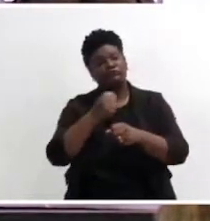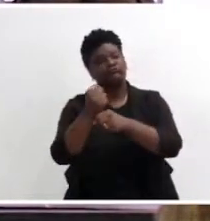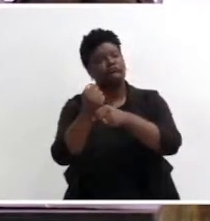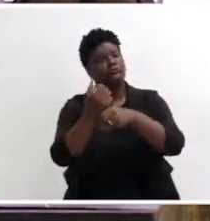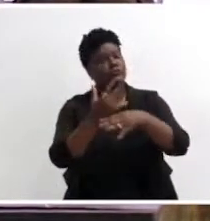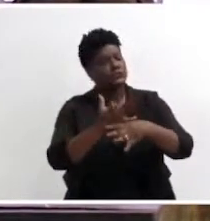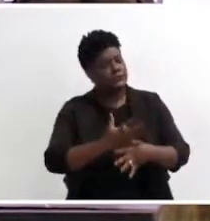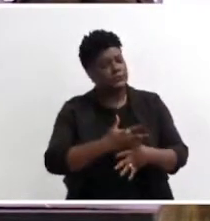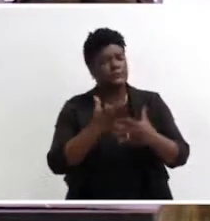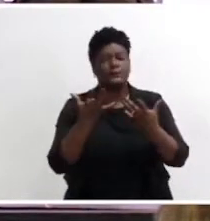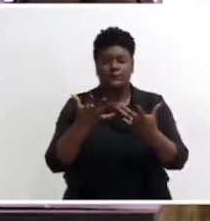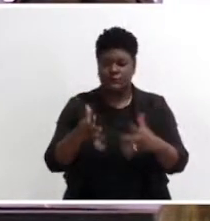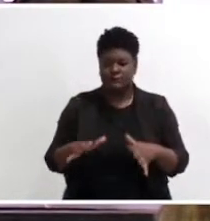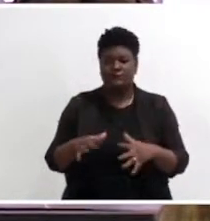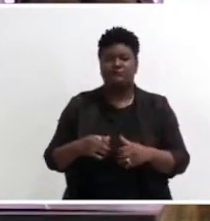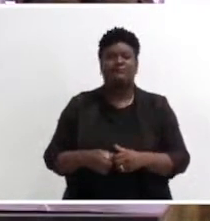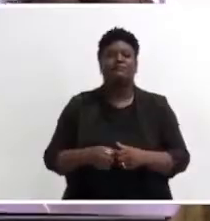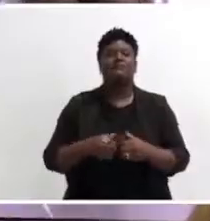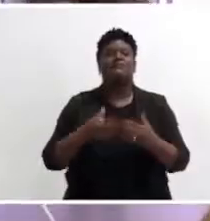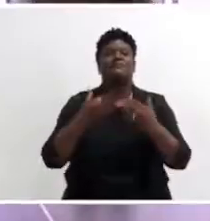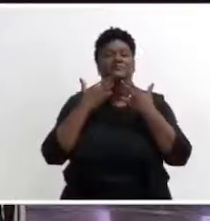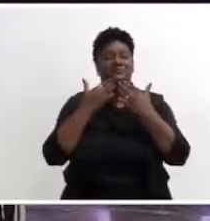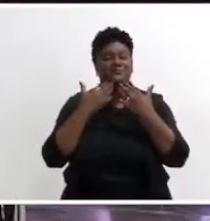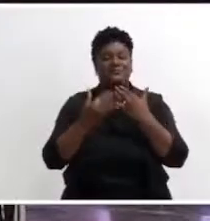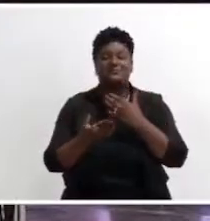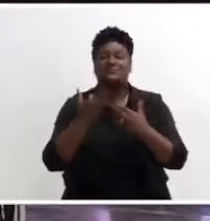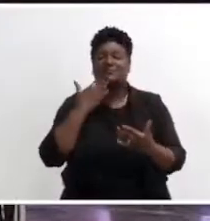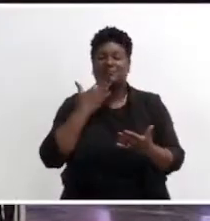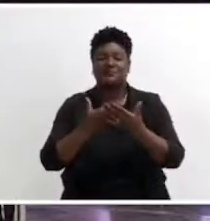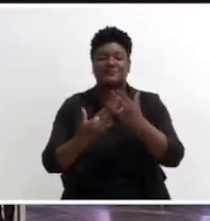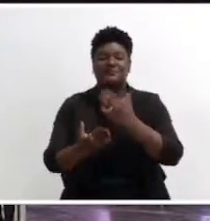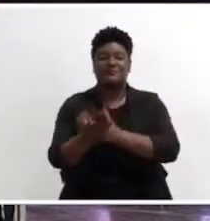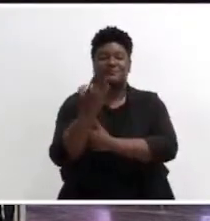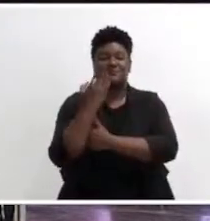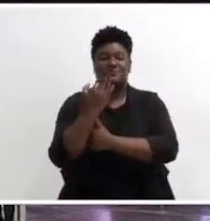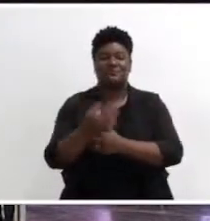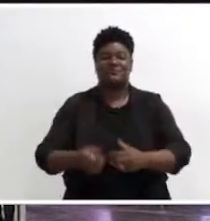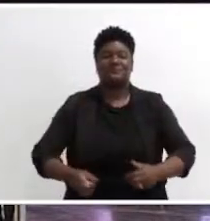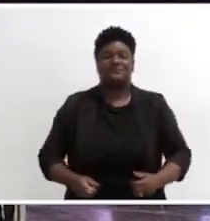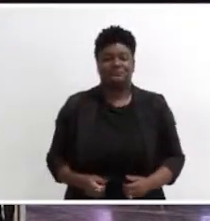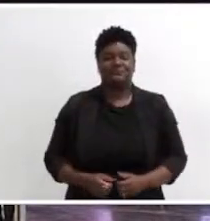nos depara el mundo. Muchas gracias. Buenos días.